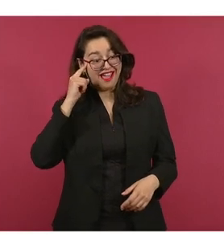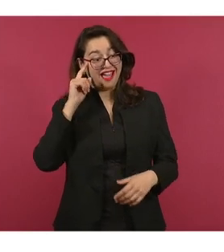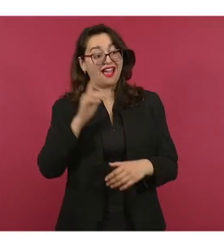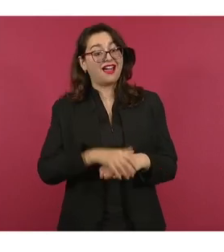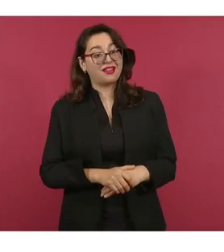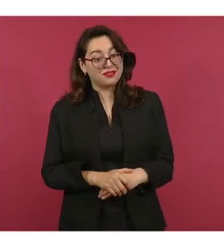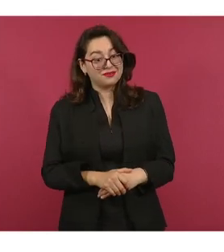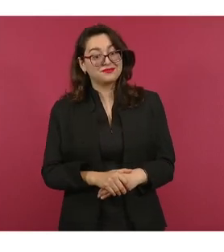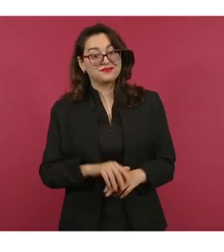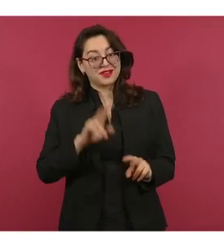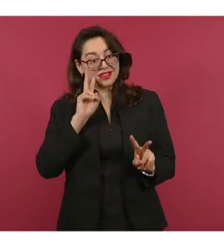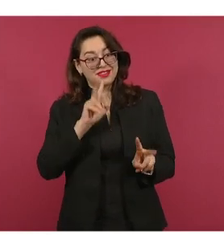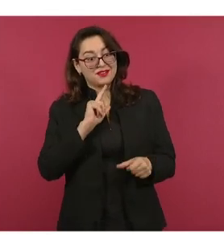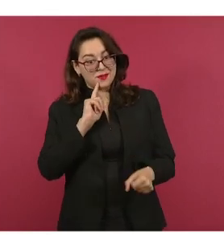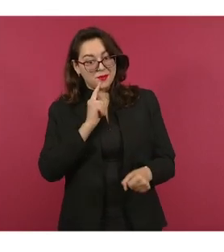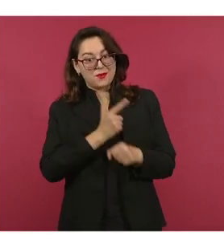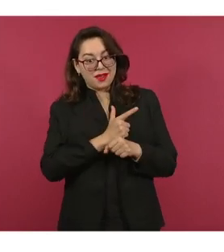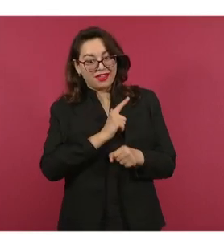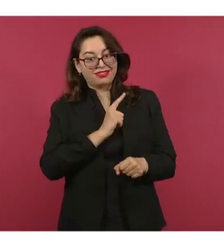Molesto.